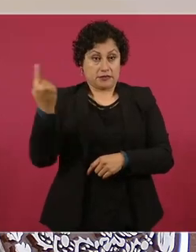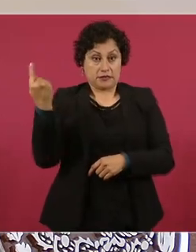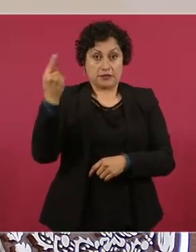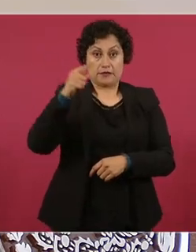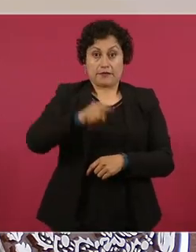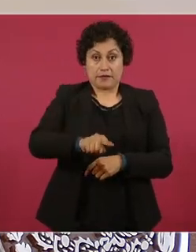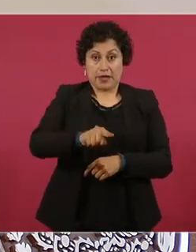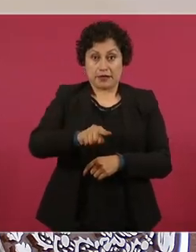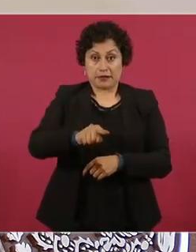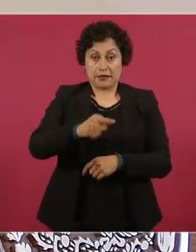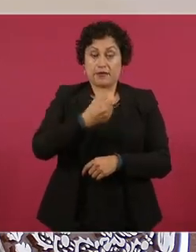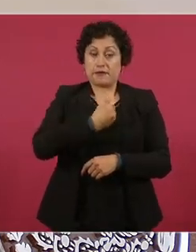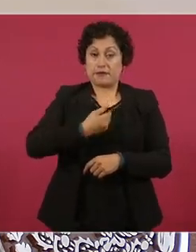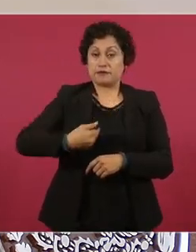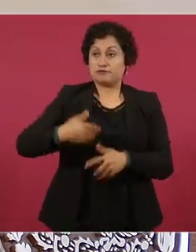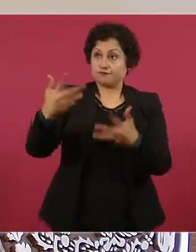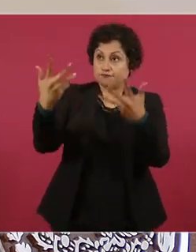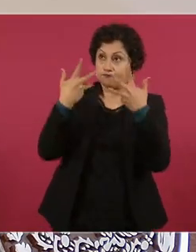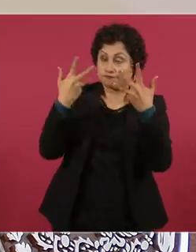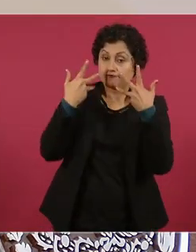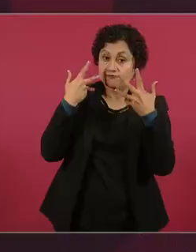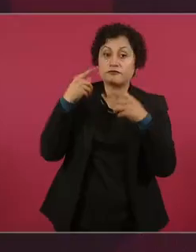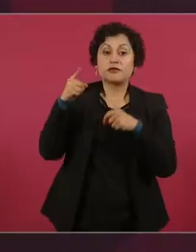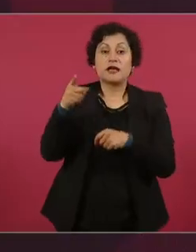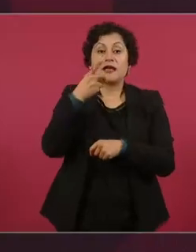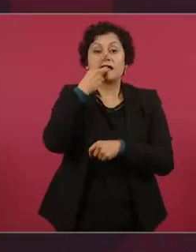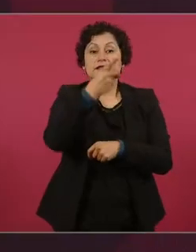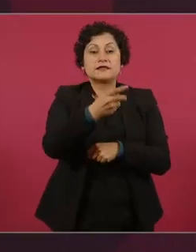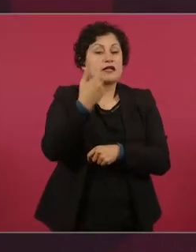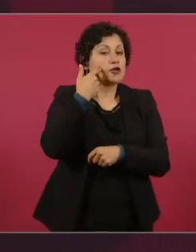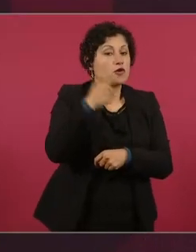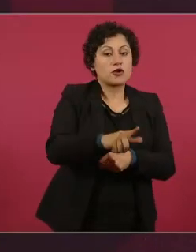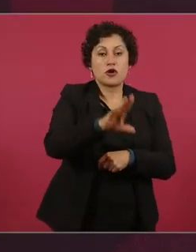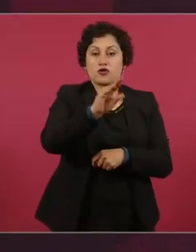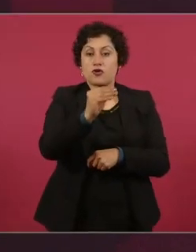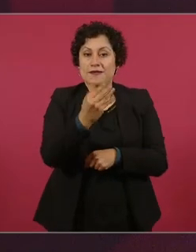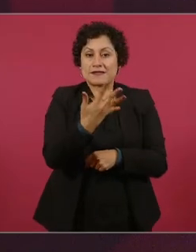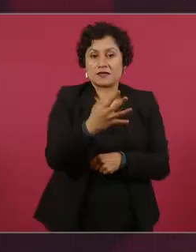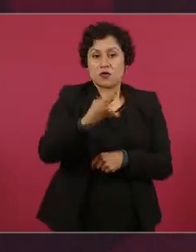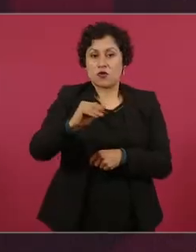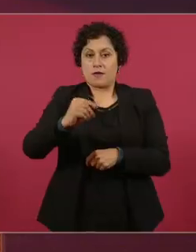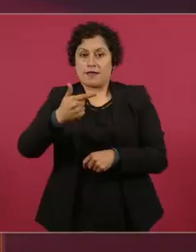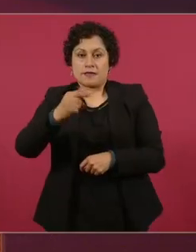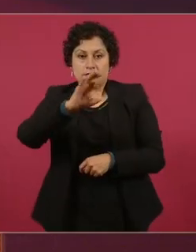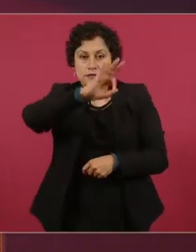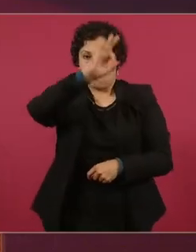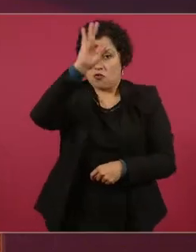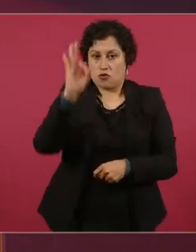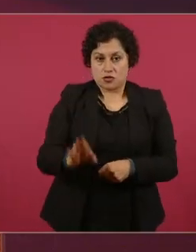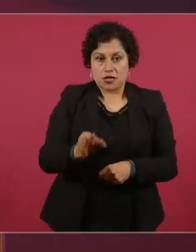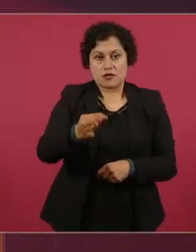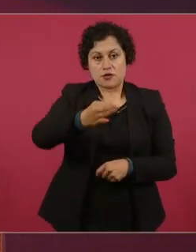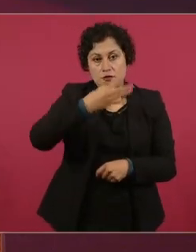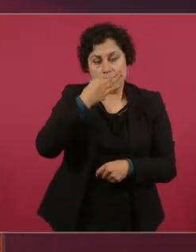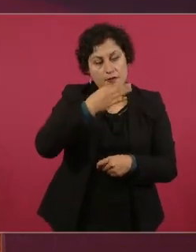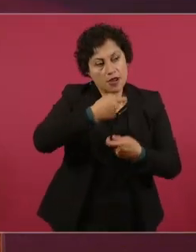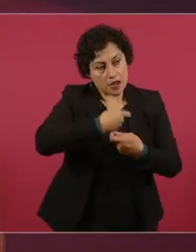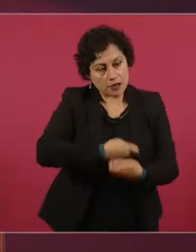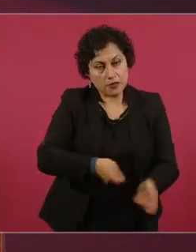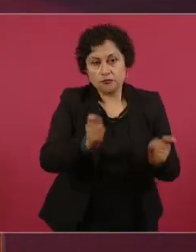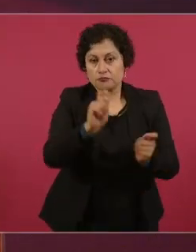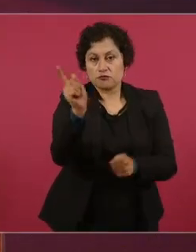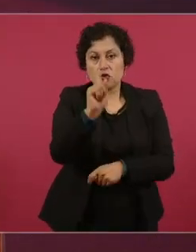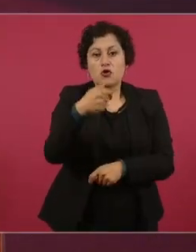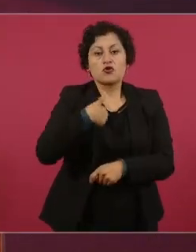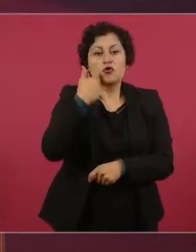nos llamó la atención y dijo no quiero el 95 por ciento ni el 97 por ciento de la receta completa,